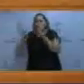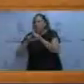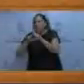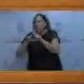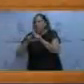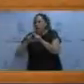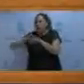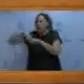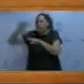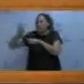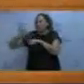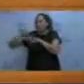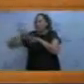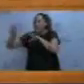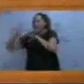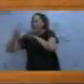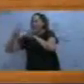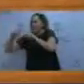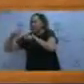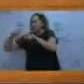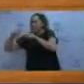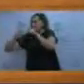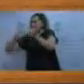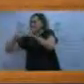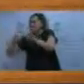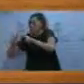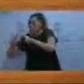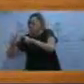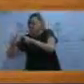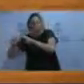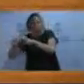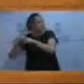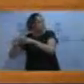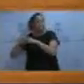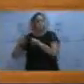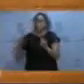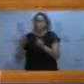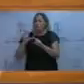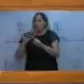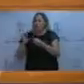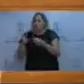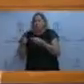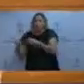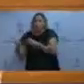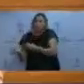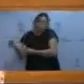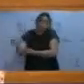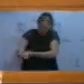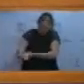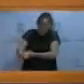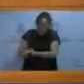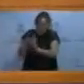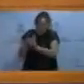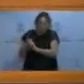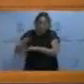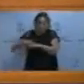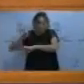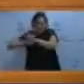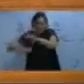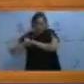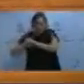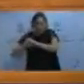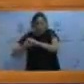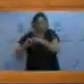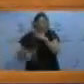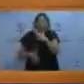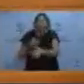y, por lo tanto, a un mayor gasto para buscar a ese gerente. Y, además, le debo decir, el procedimiento